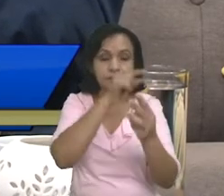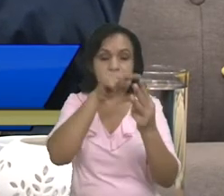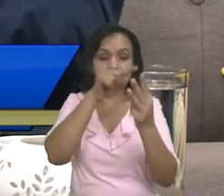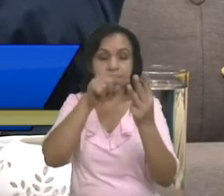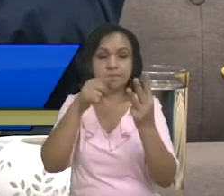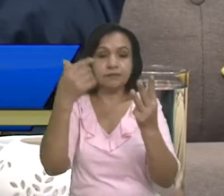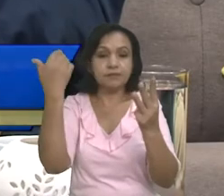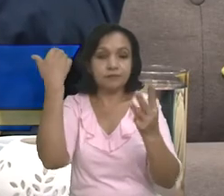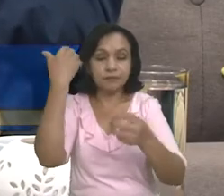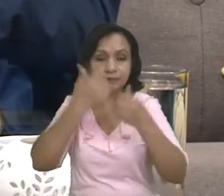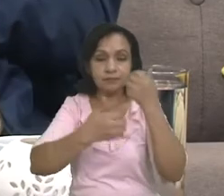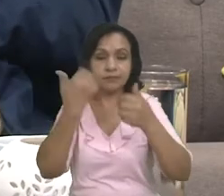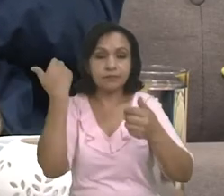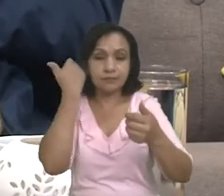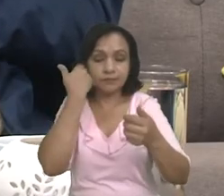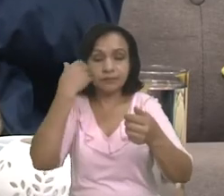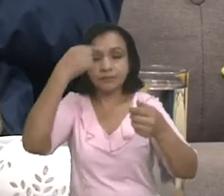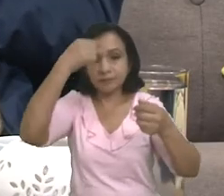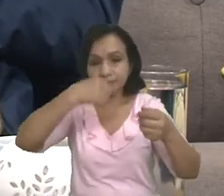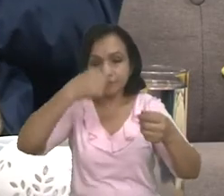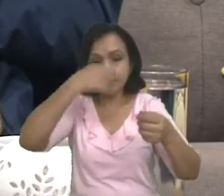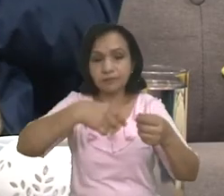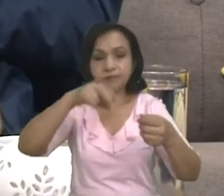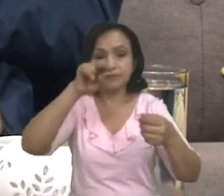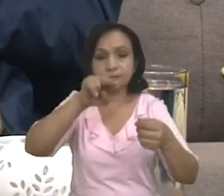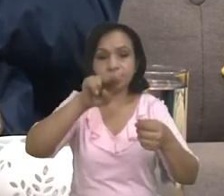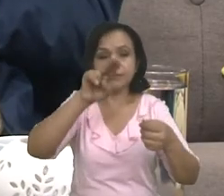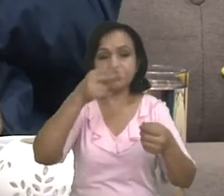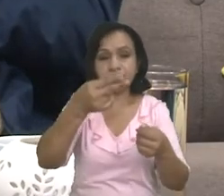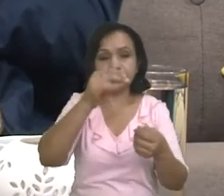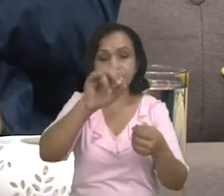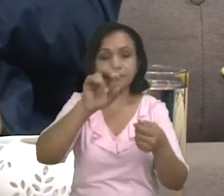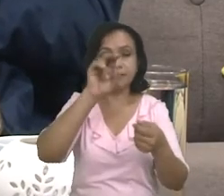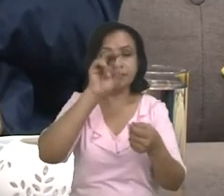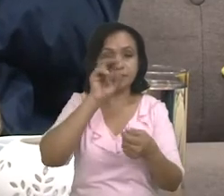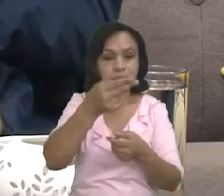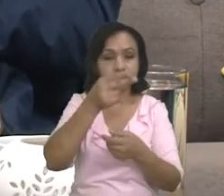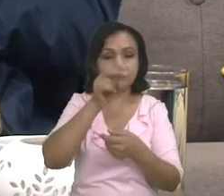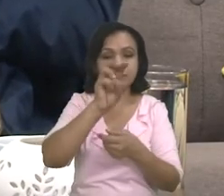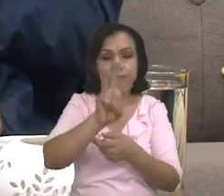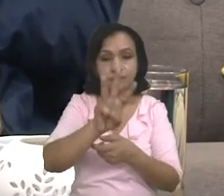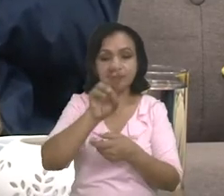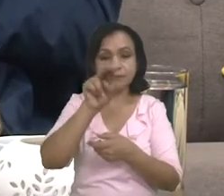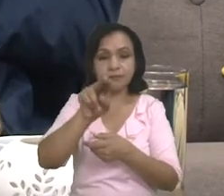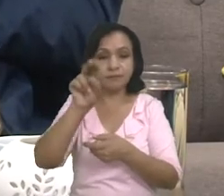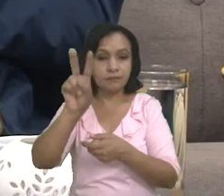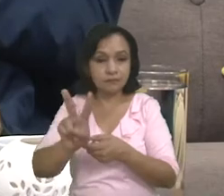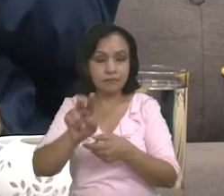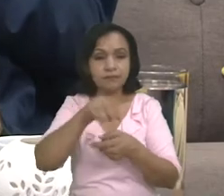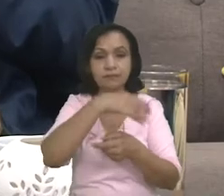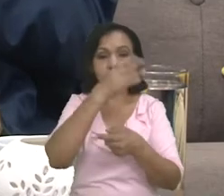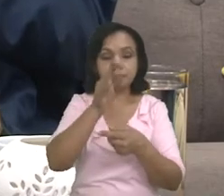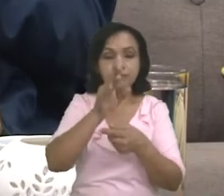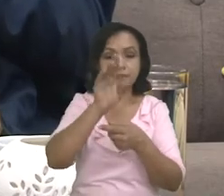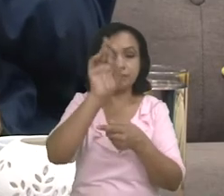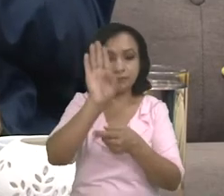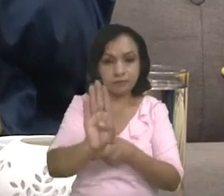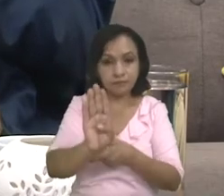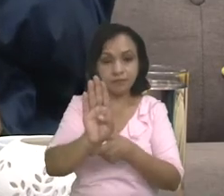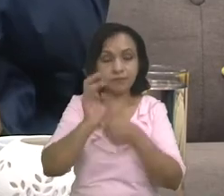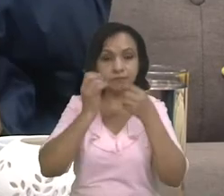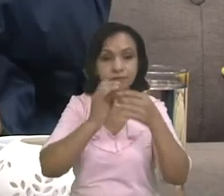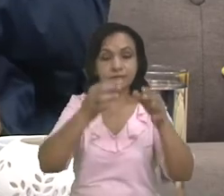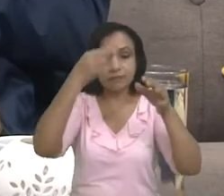respiratorias principalmente la h1n1 h3n2 y también el influenza b o sea esa